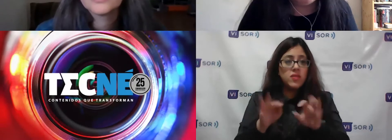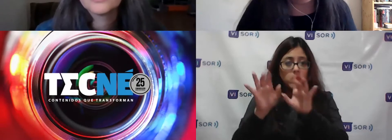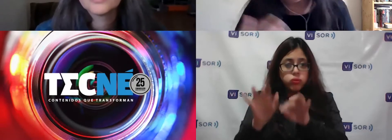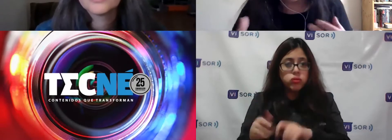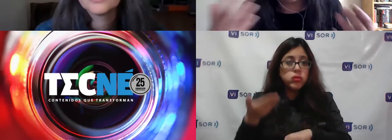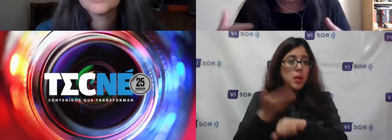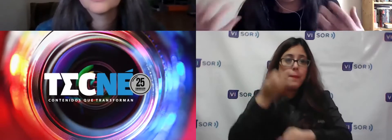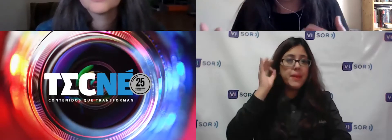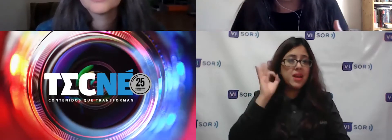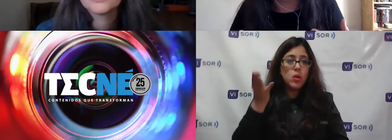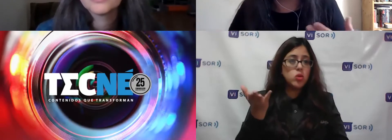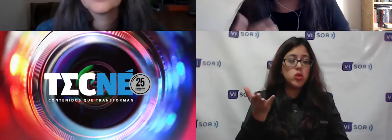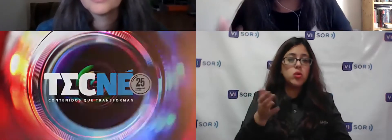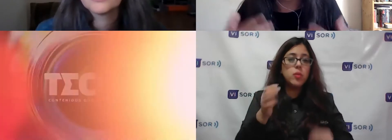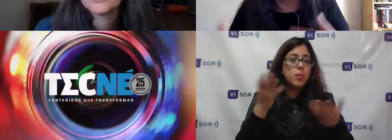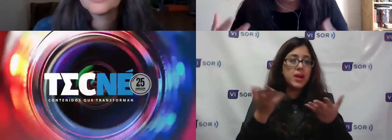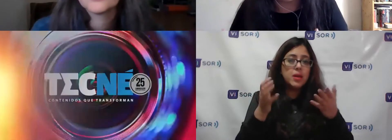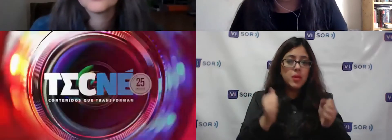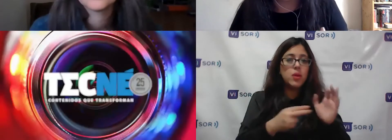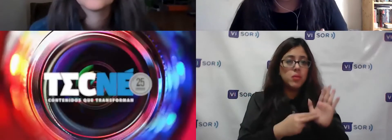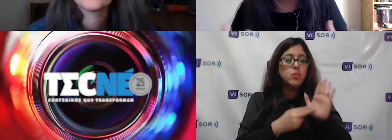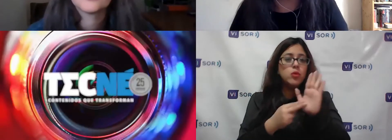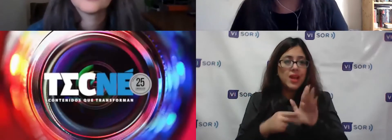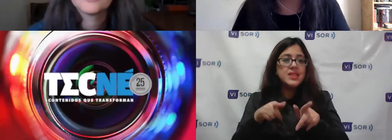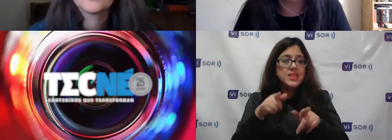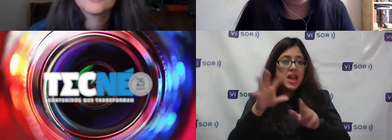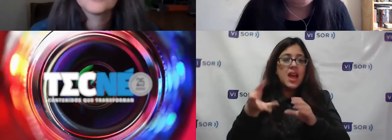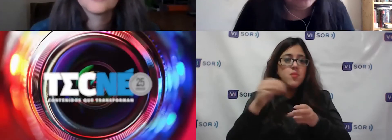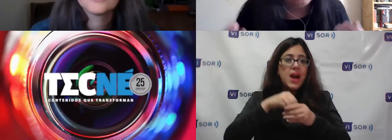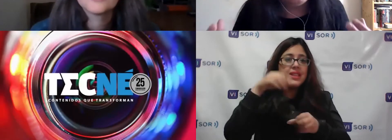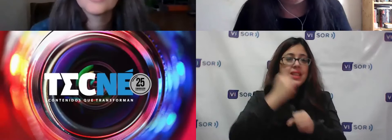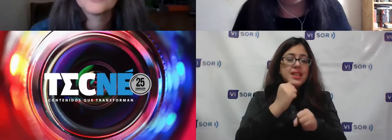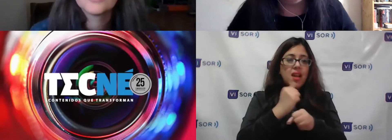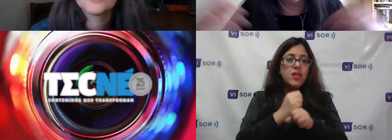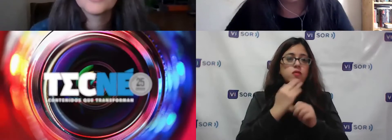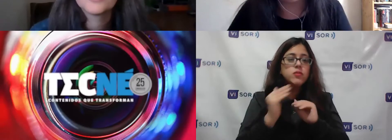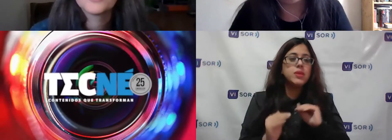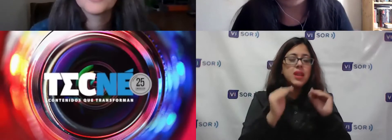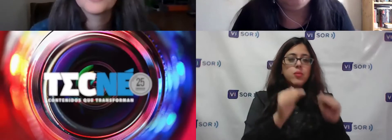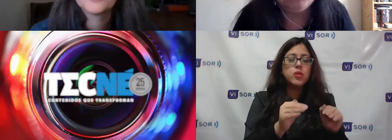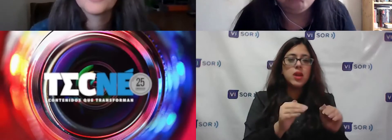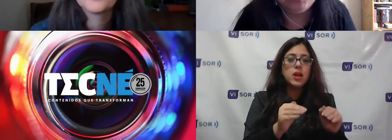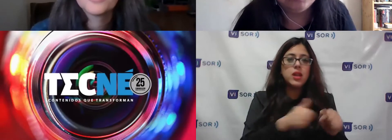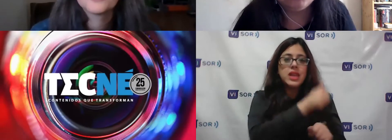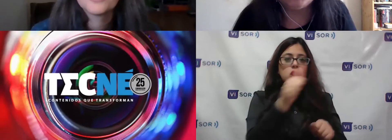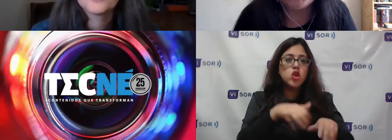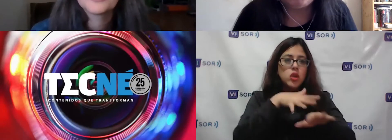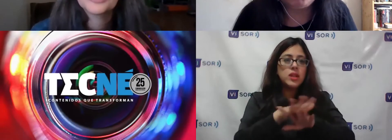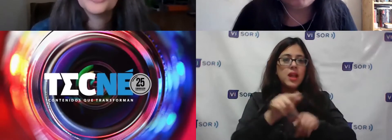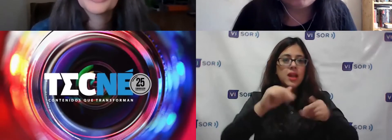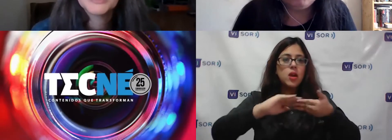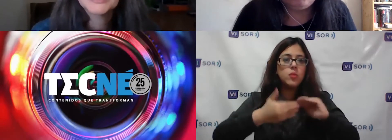pida que se transmita es parte de la pega parte lo que uno quiera hacer y de apoyar y que todos se integren de mejor manera esta comunidad